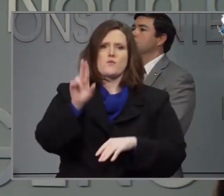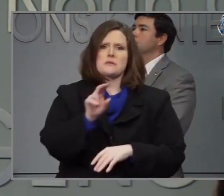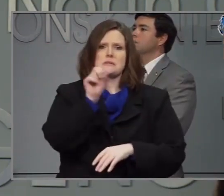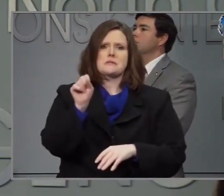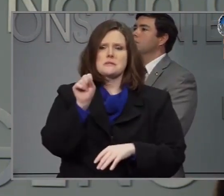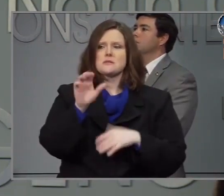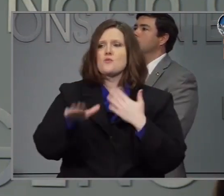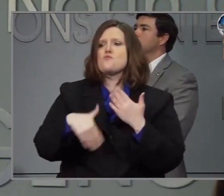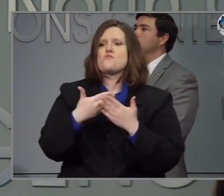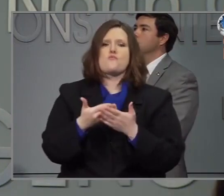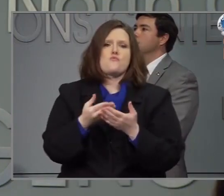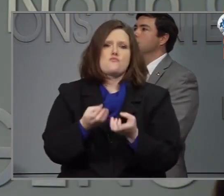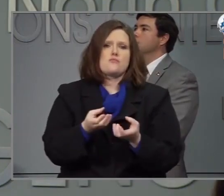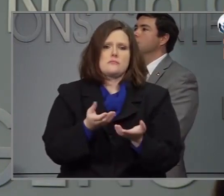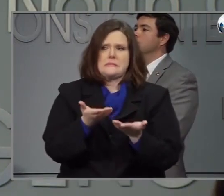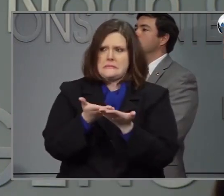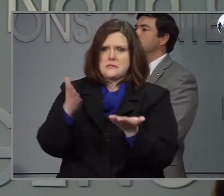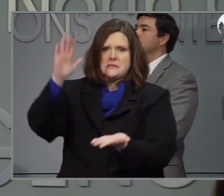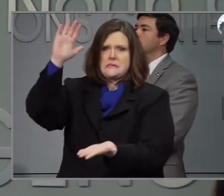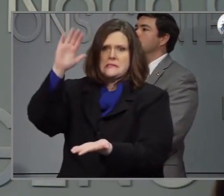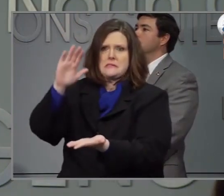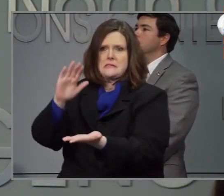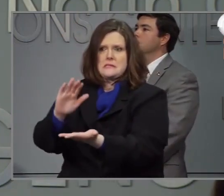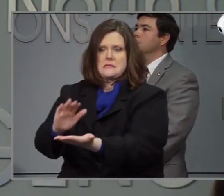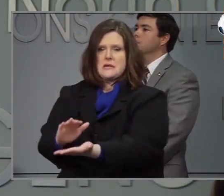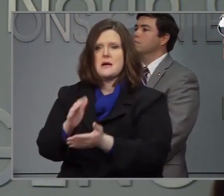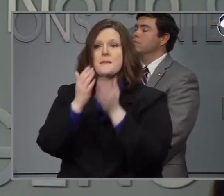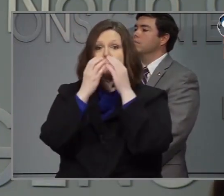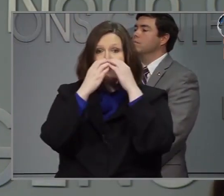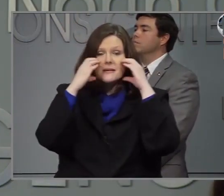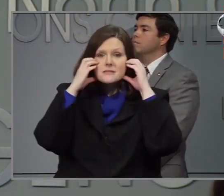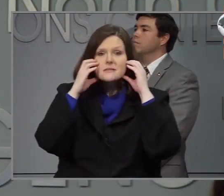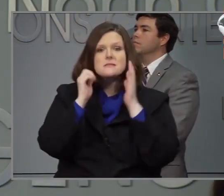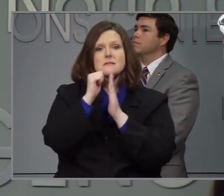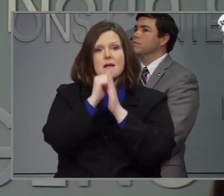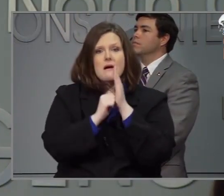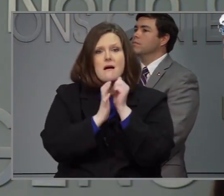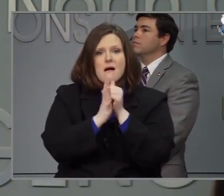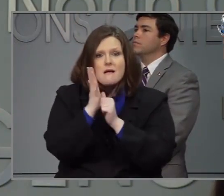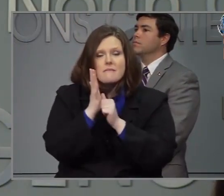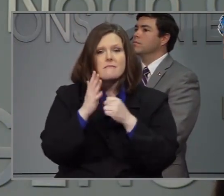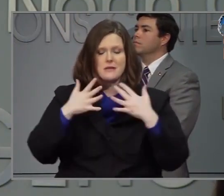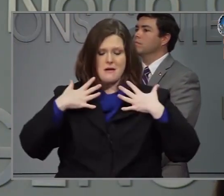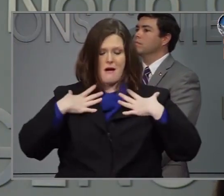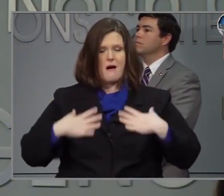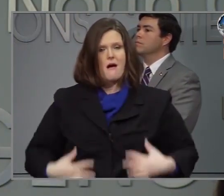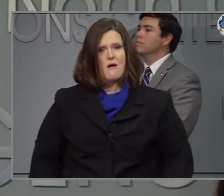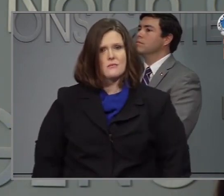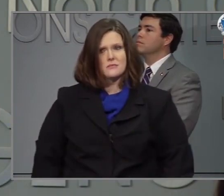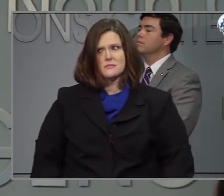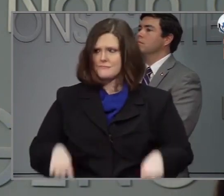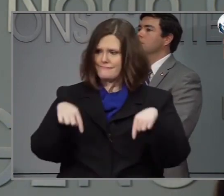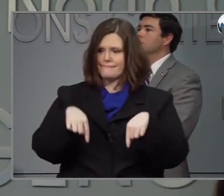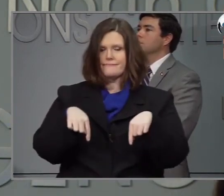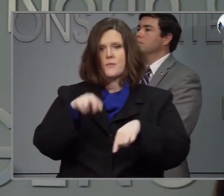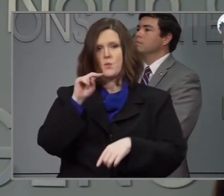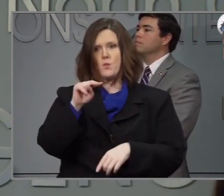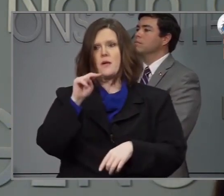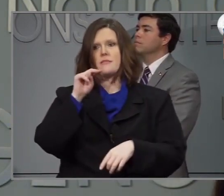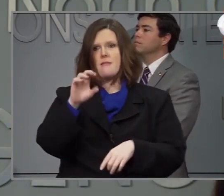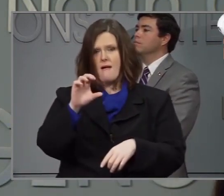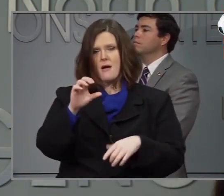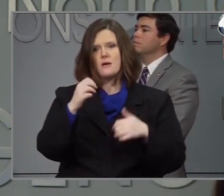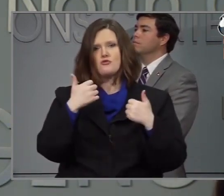provisiones críticas y los suministros que se están acabando cubrebocas guantes y batas nuestro